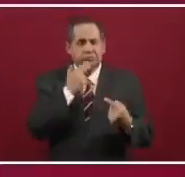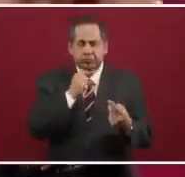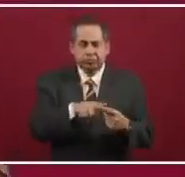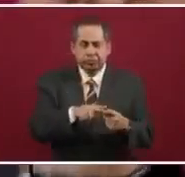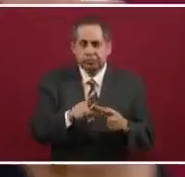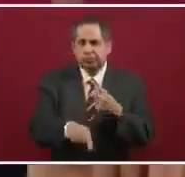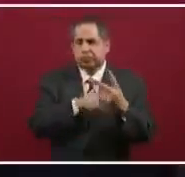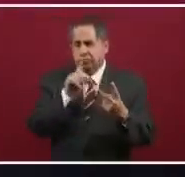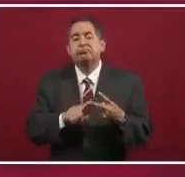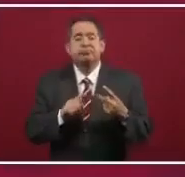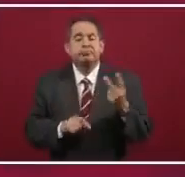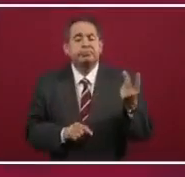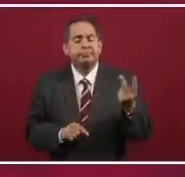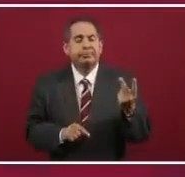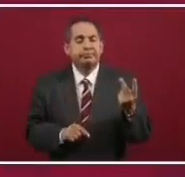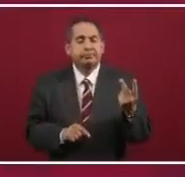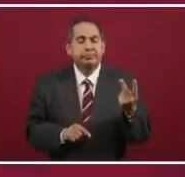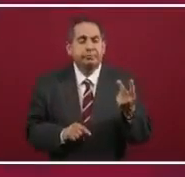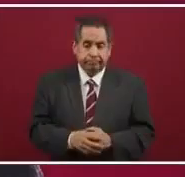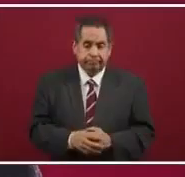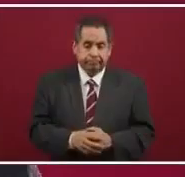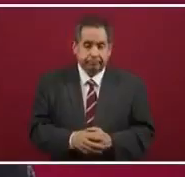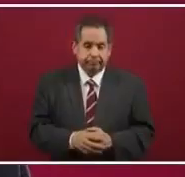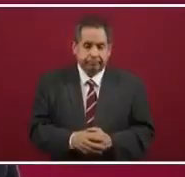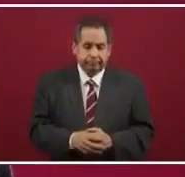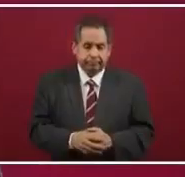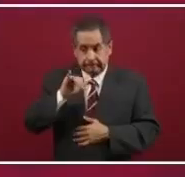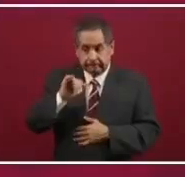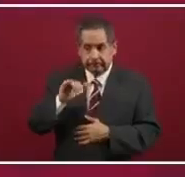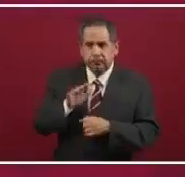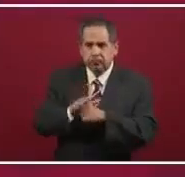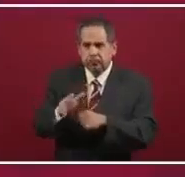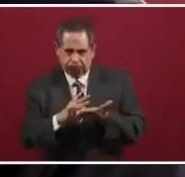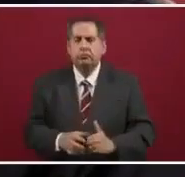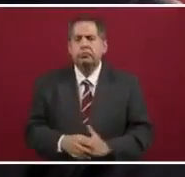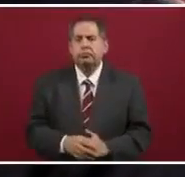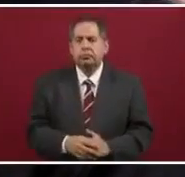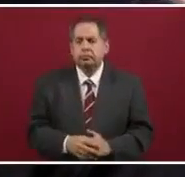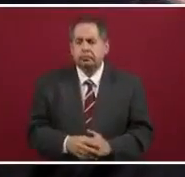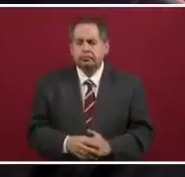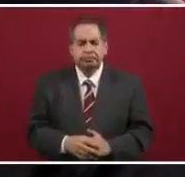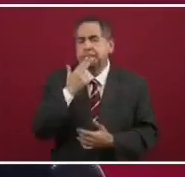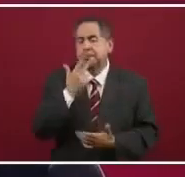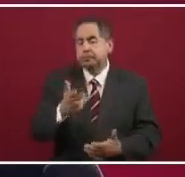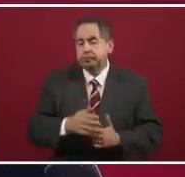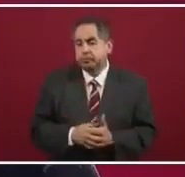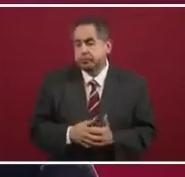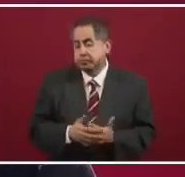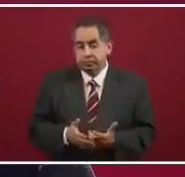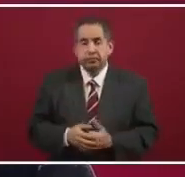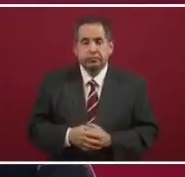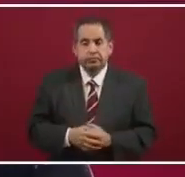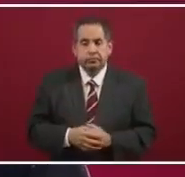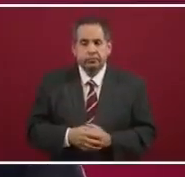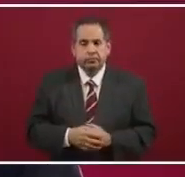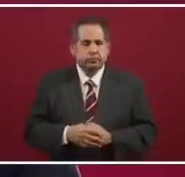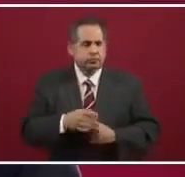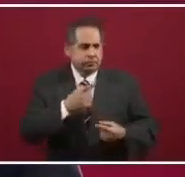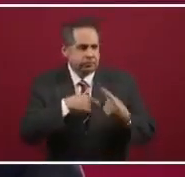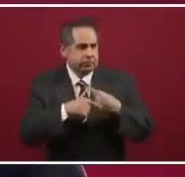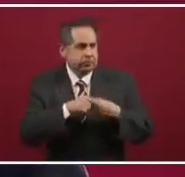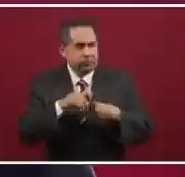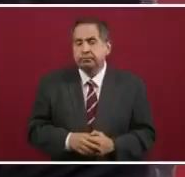lo segundo que no ha funcionado es el aislamiento. Lo que ha funcionado es la cooperación, sí, el entendimiento, el que se